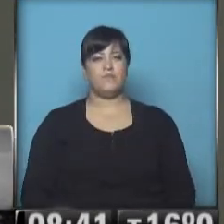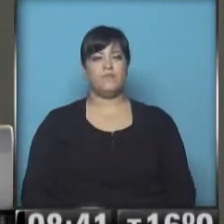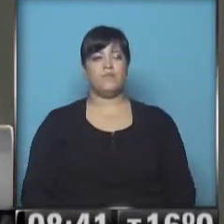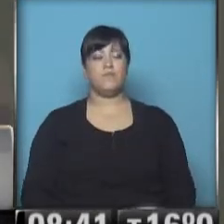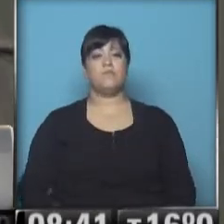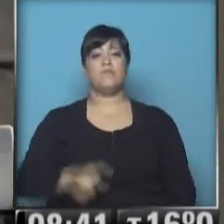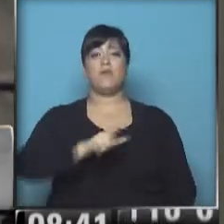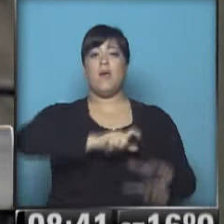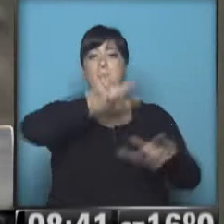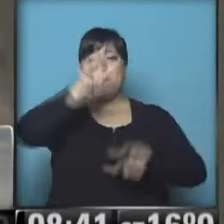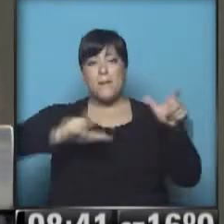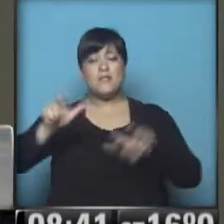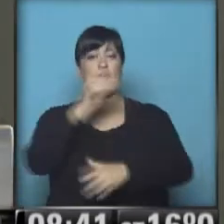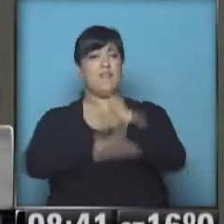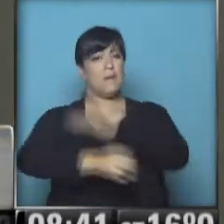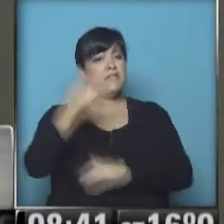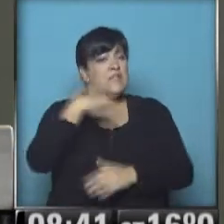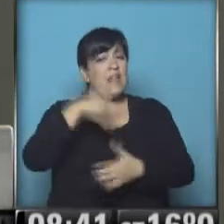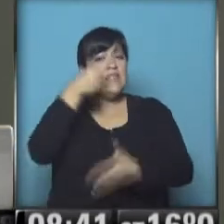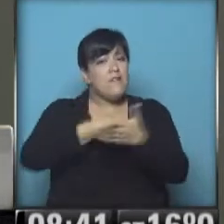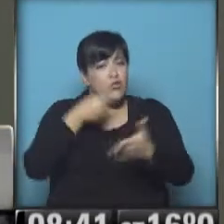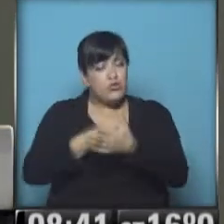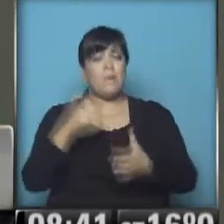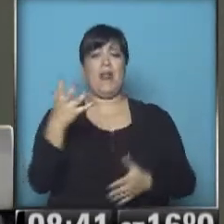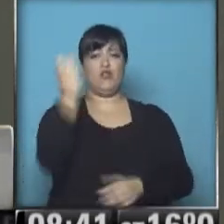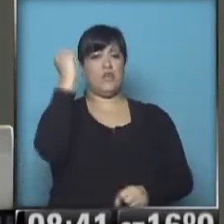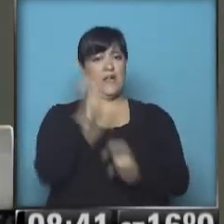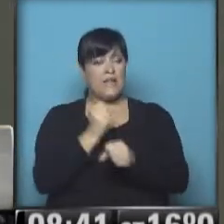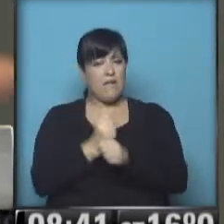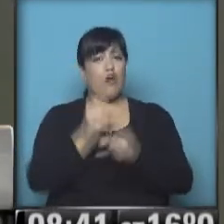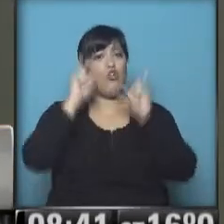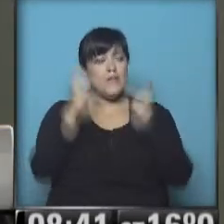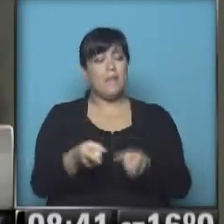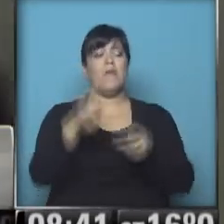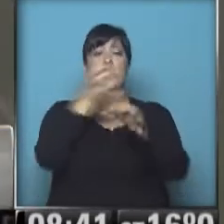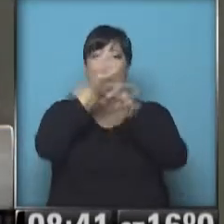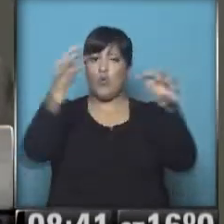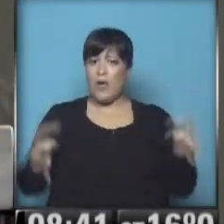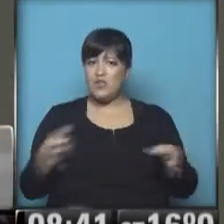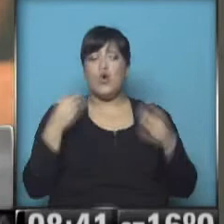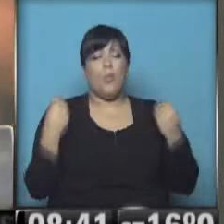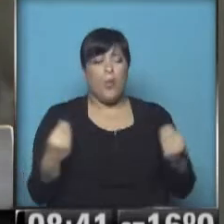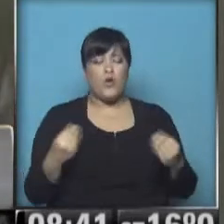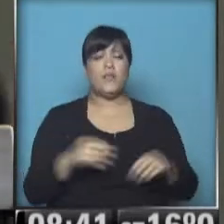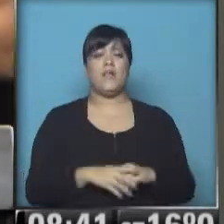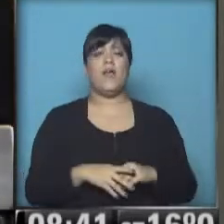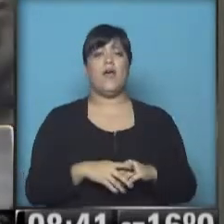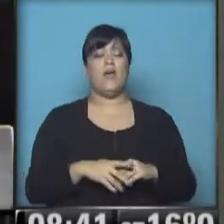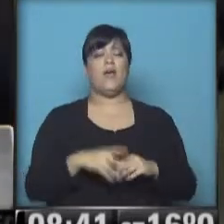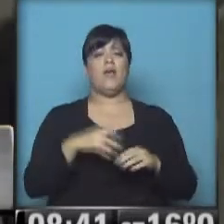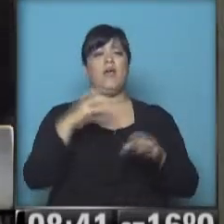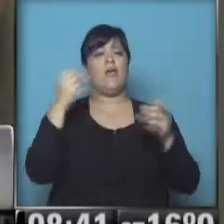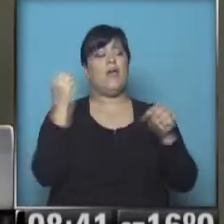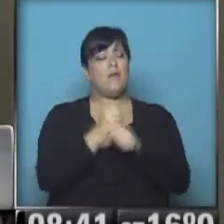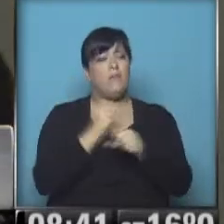Las personas con discapacidad tienen que luchar por un trabajo y por una educación. Dice, porque hay poca trabajo y educación.